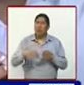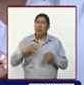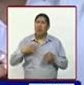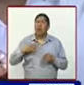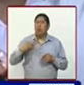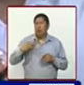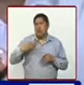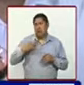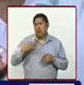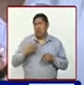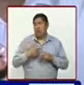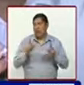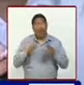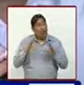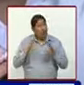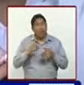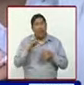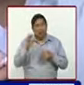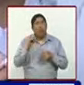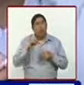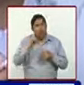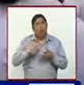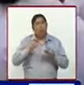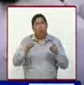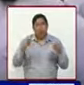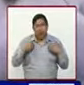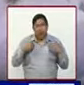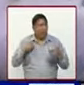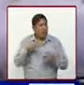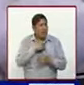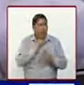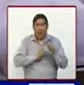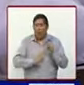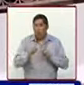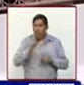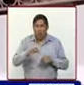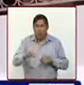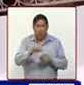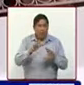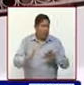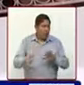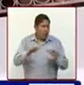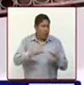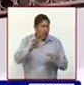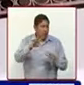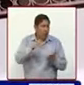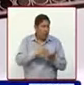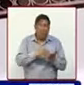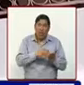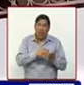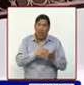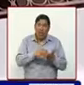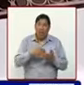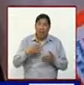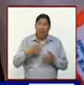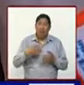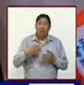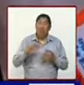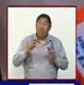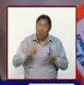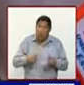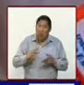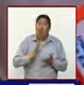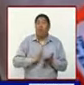100%, pero bueno, hemos pasado el 100%, pero tenemos algunos distritos, tenemos alrededor de 4.000 censistas que nos faltan en